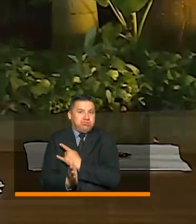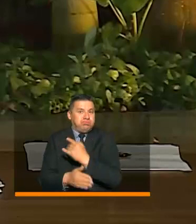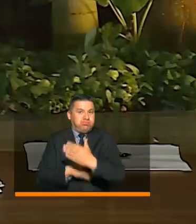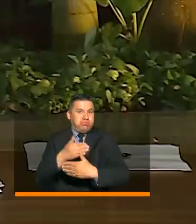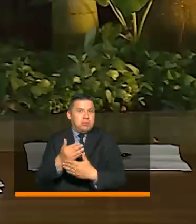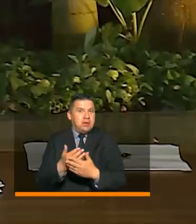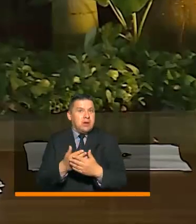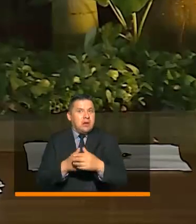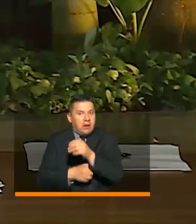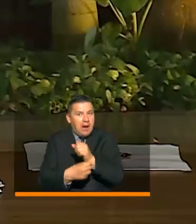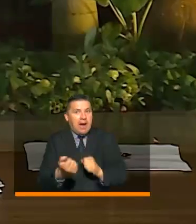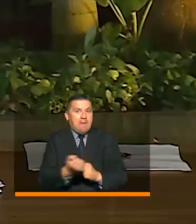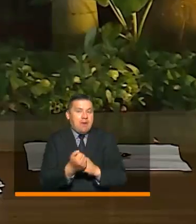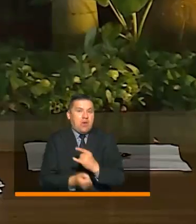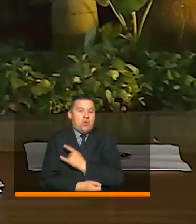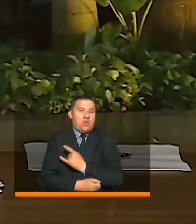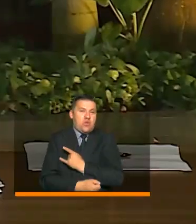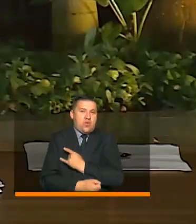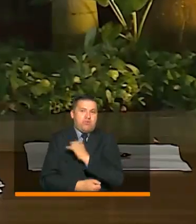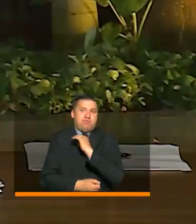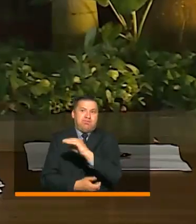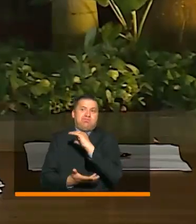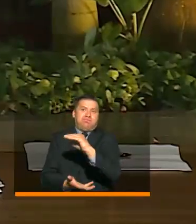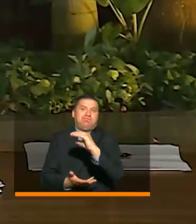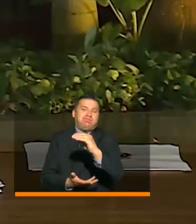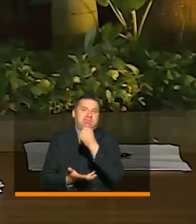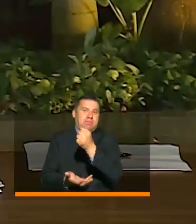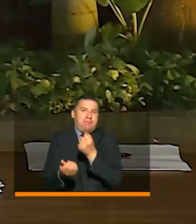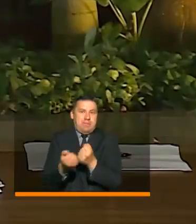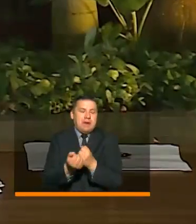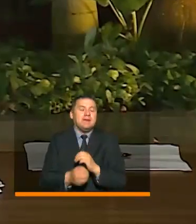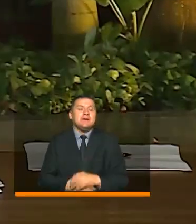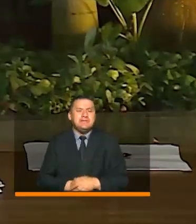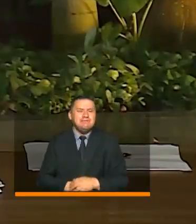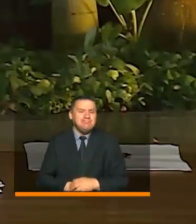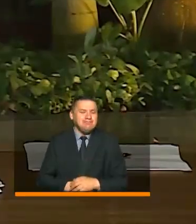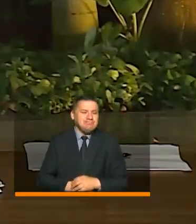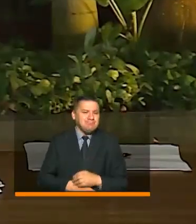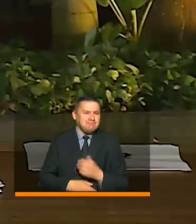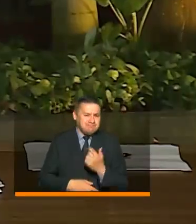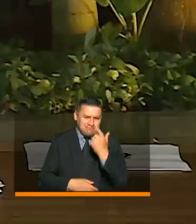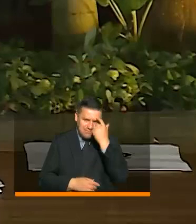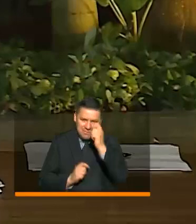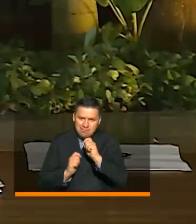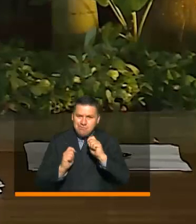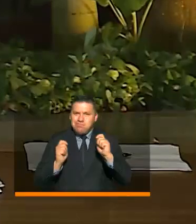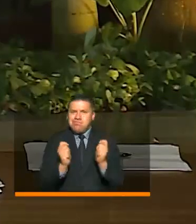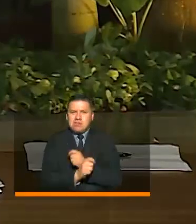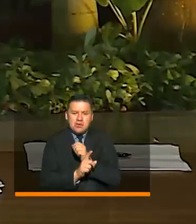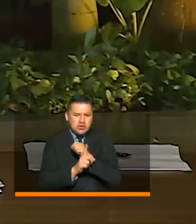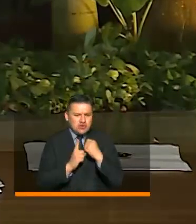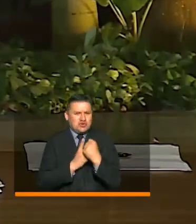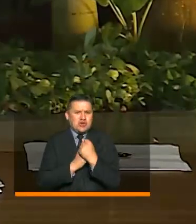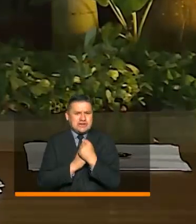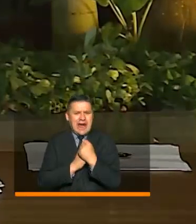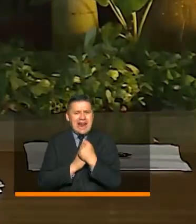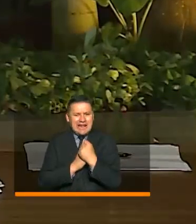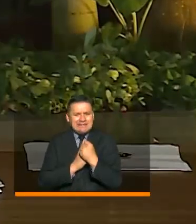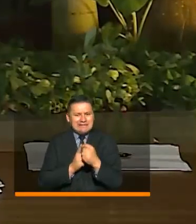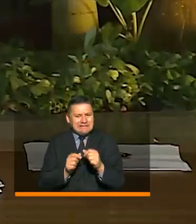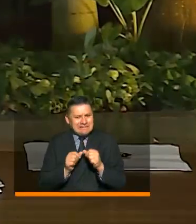mantengamos ese flujo para las universidades públicas de nuestro país. Con el ejercicio de la transformación social